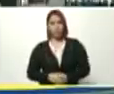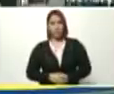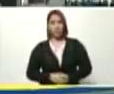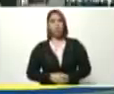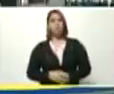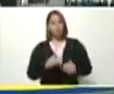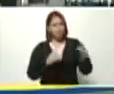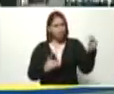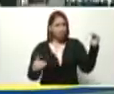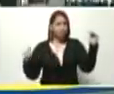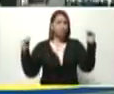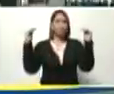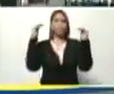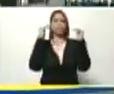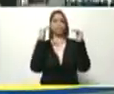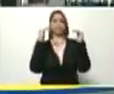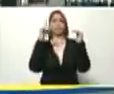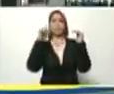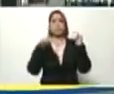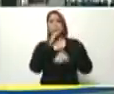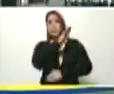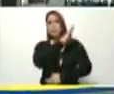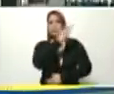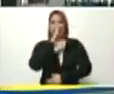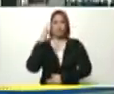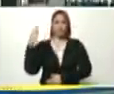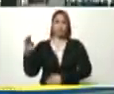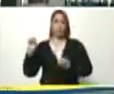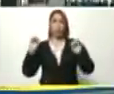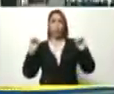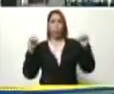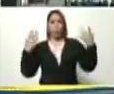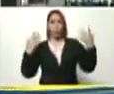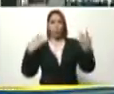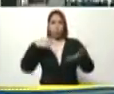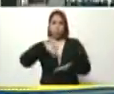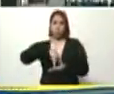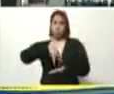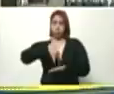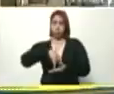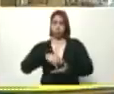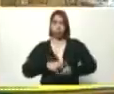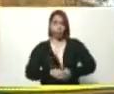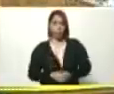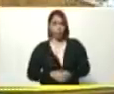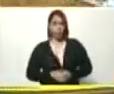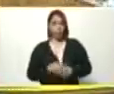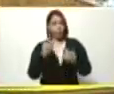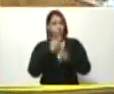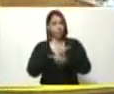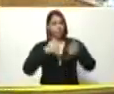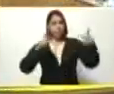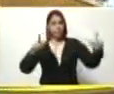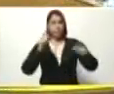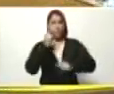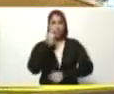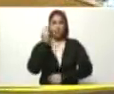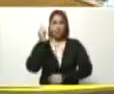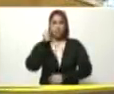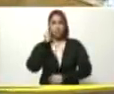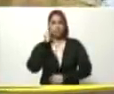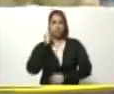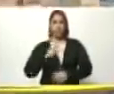a la altura de un bicentenario glorioso de Carabobo para los libertadores, para